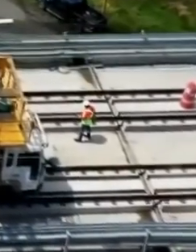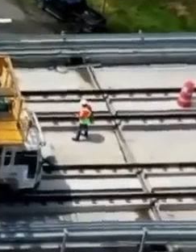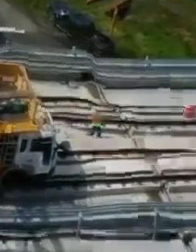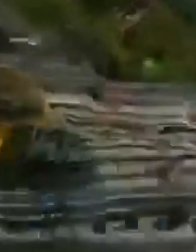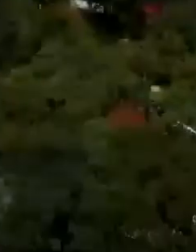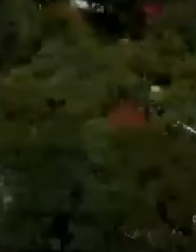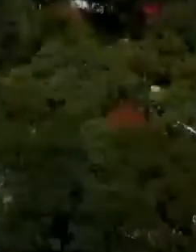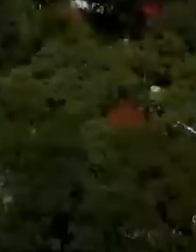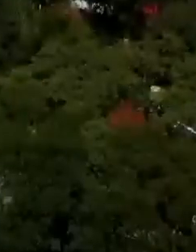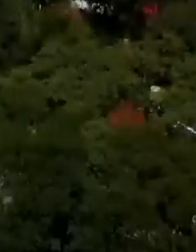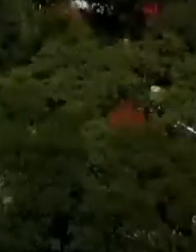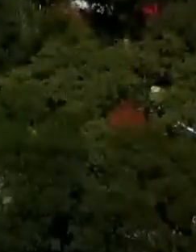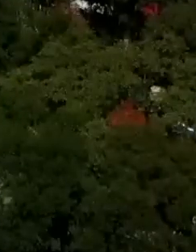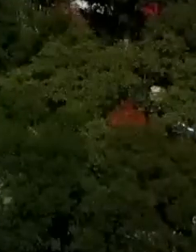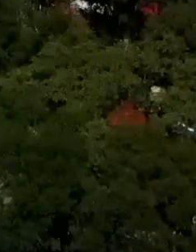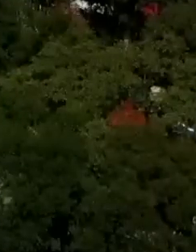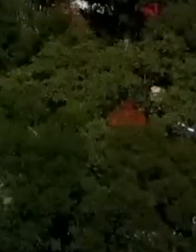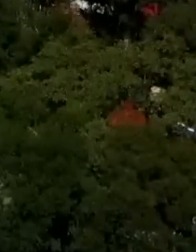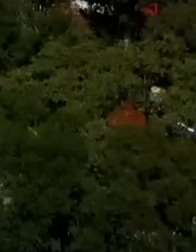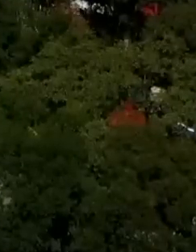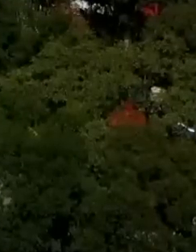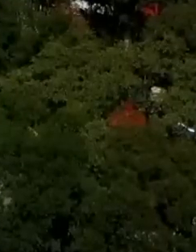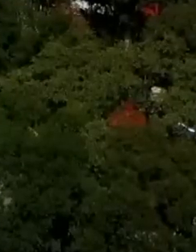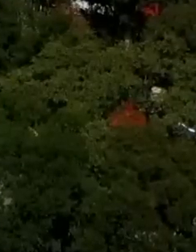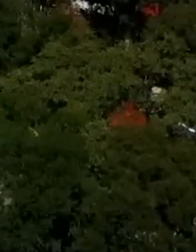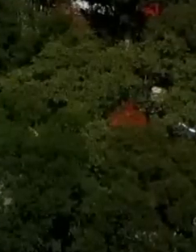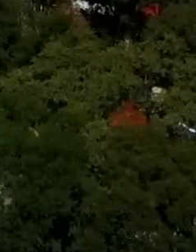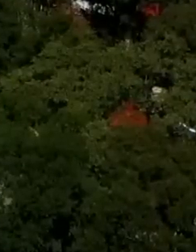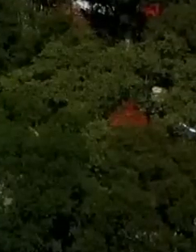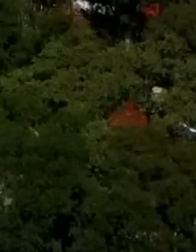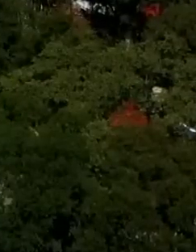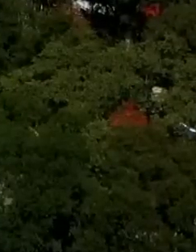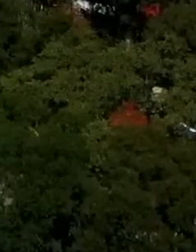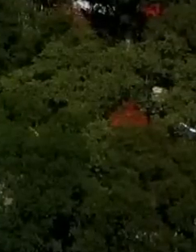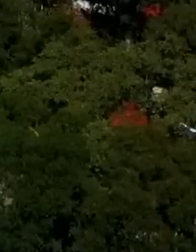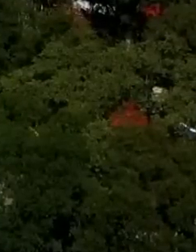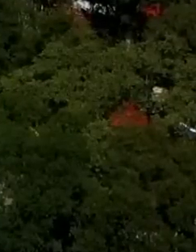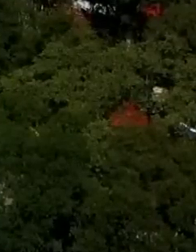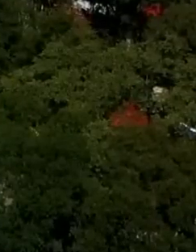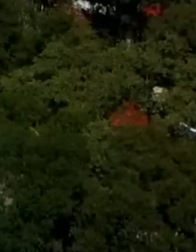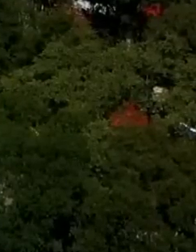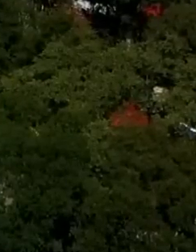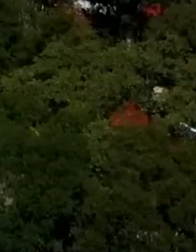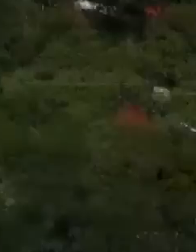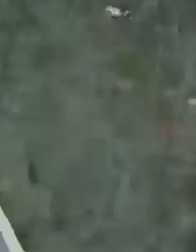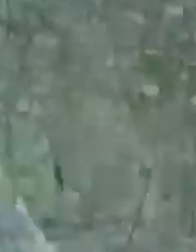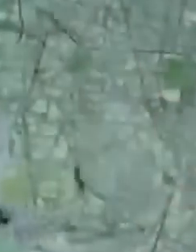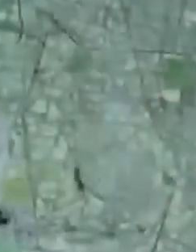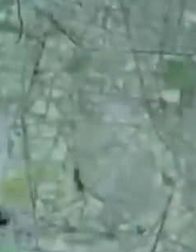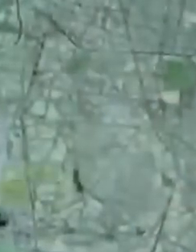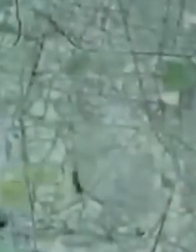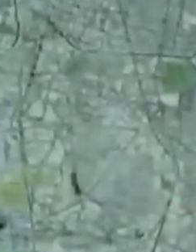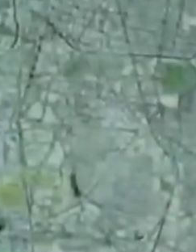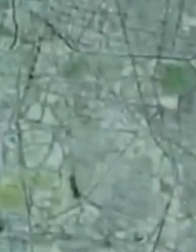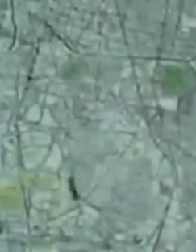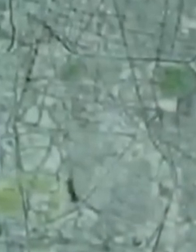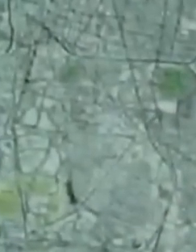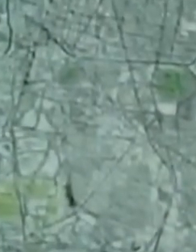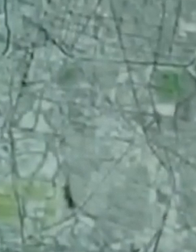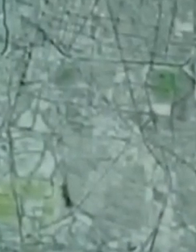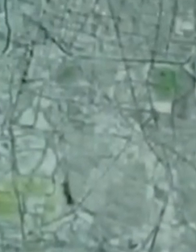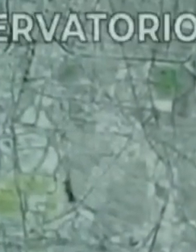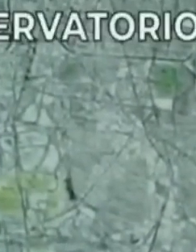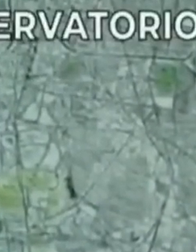1. Viaducto 2. Continúa el colado de plintos de concreto de la vía hacia Toluca. Tramo 3,